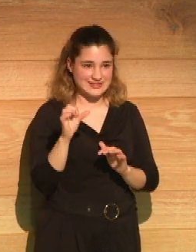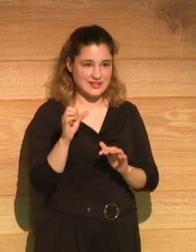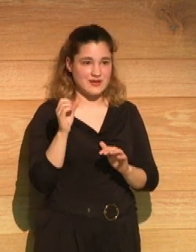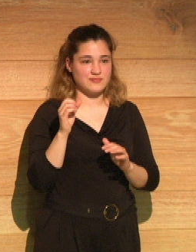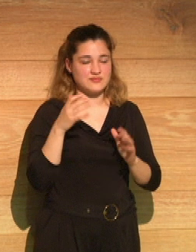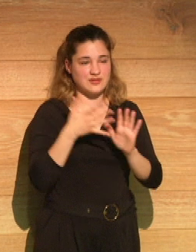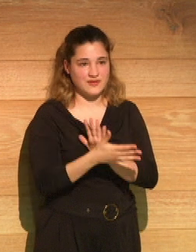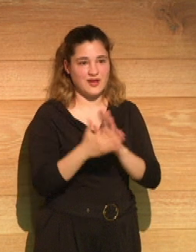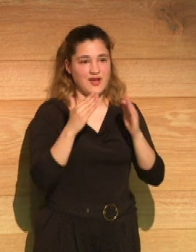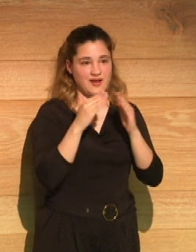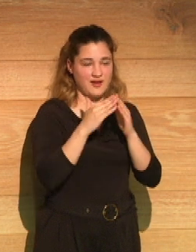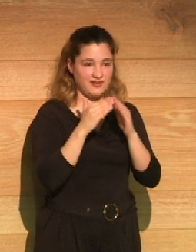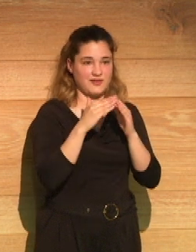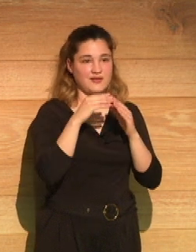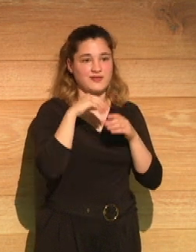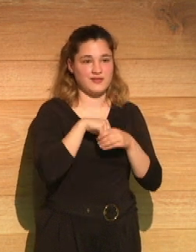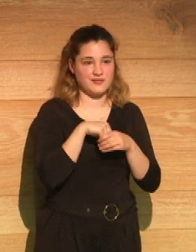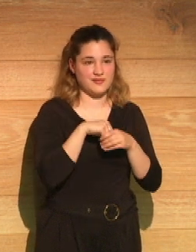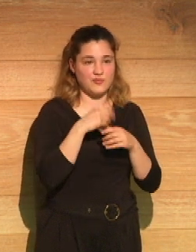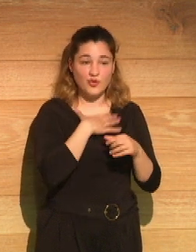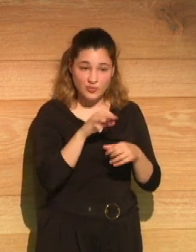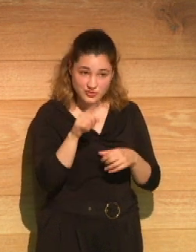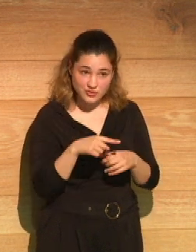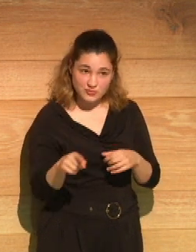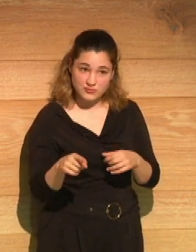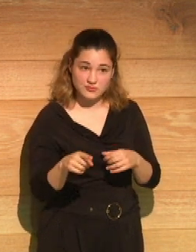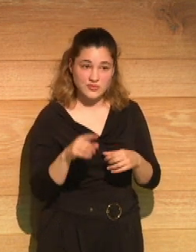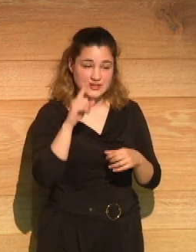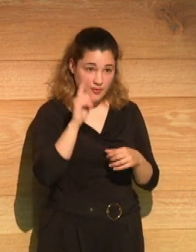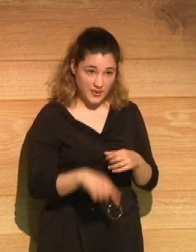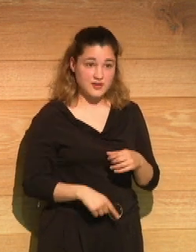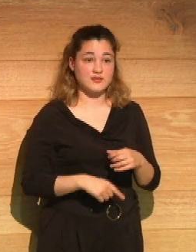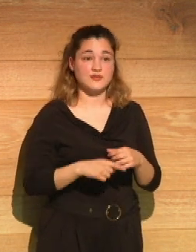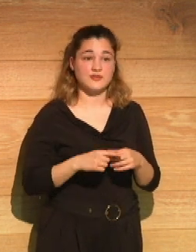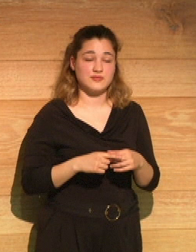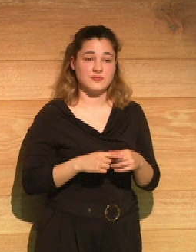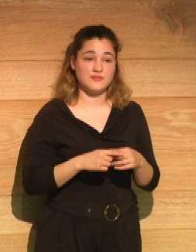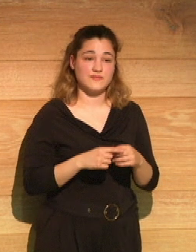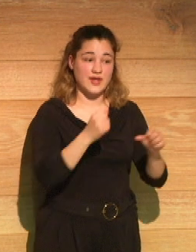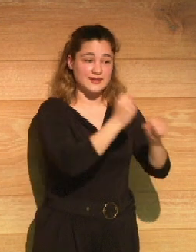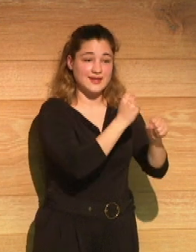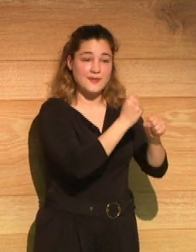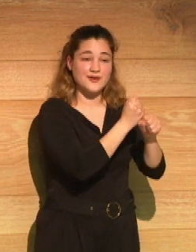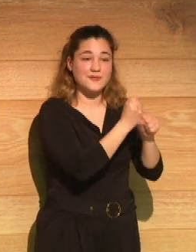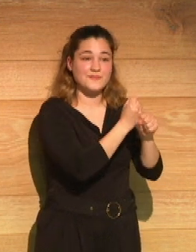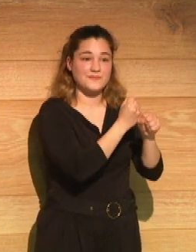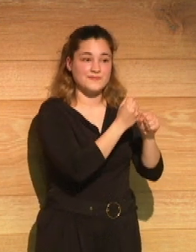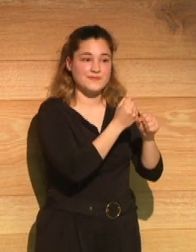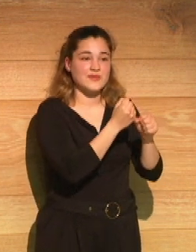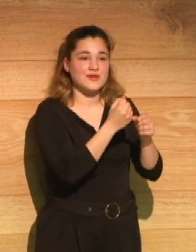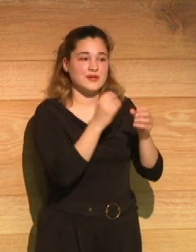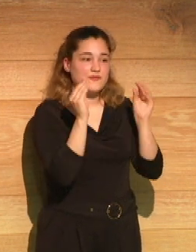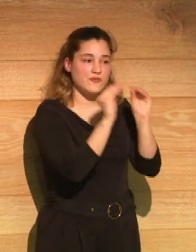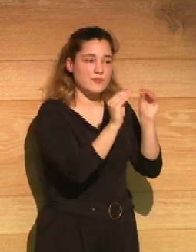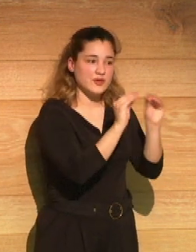casa. ¿Tenemos esas capacidades o no? Tenemos al alcance de nuestros equipos de trabajo la capacitación